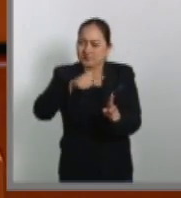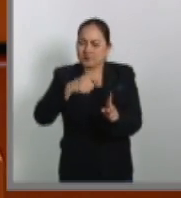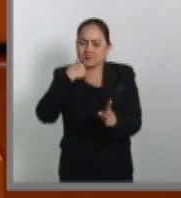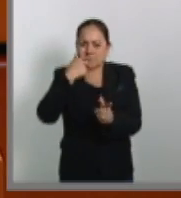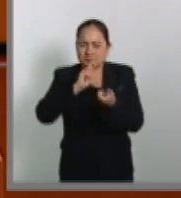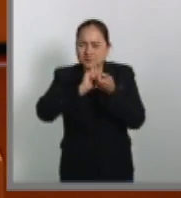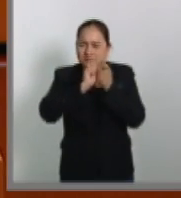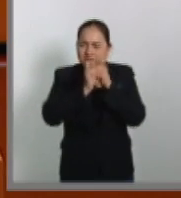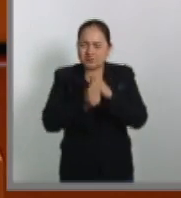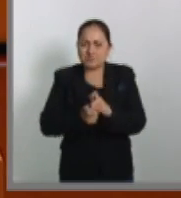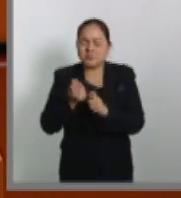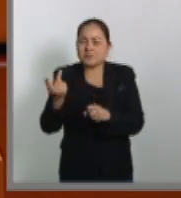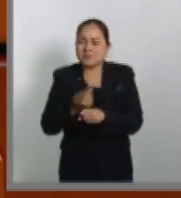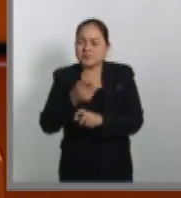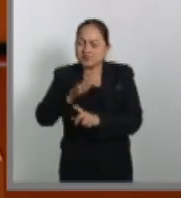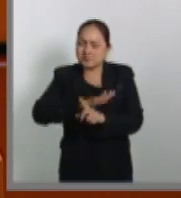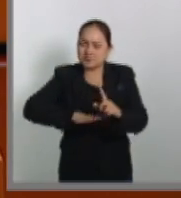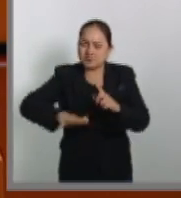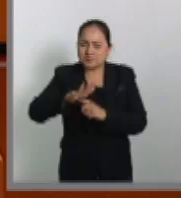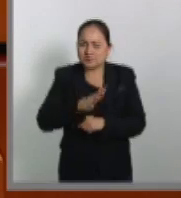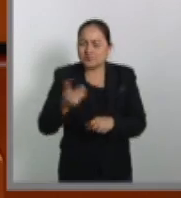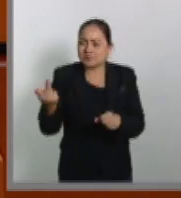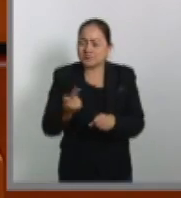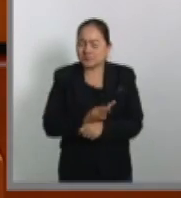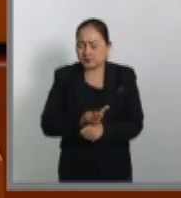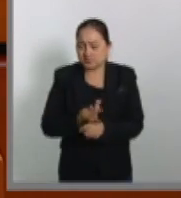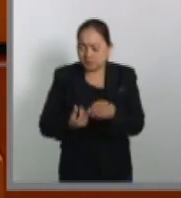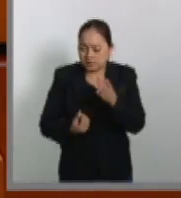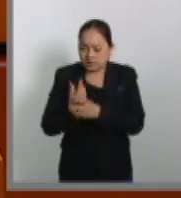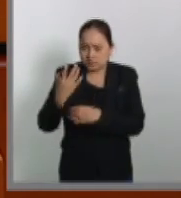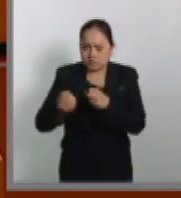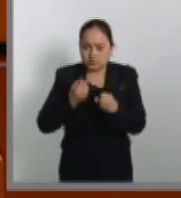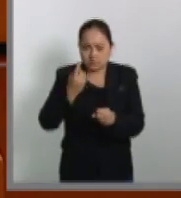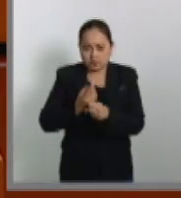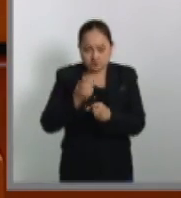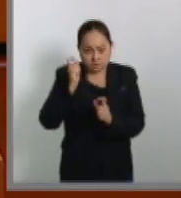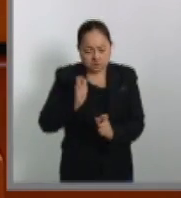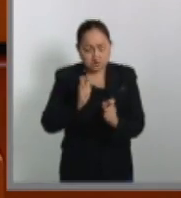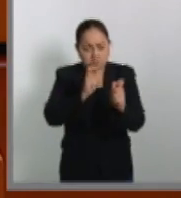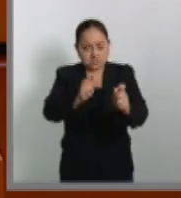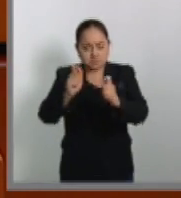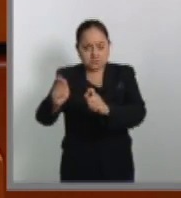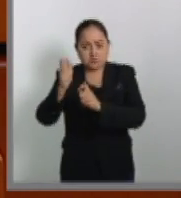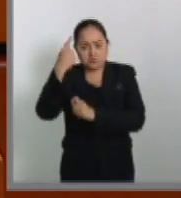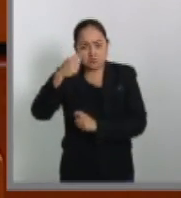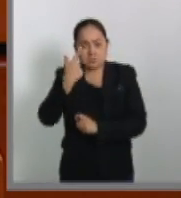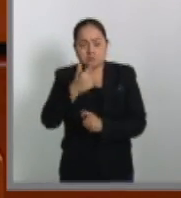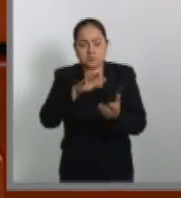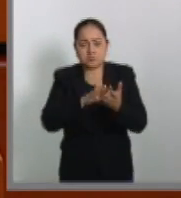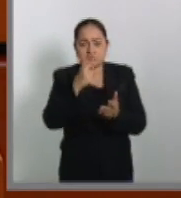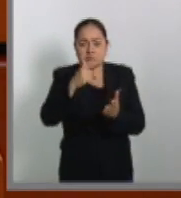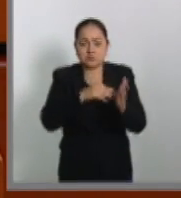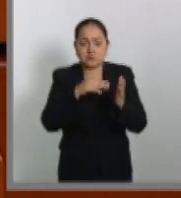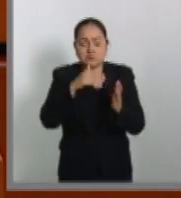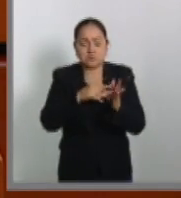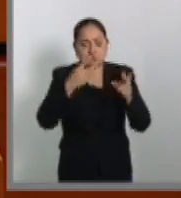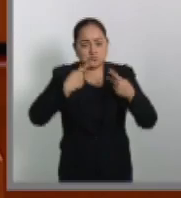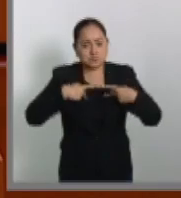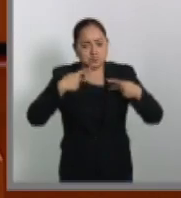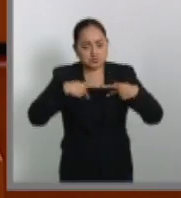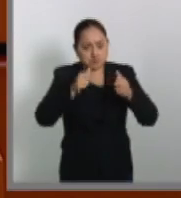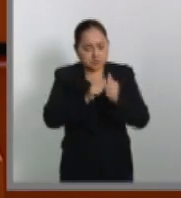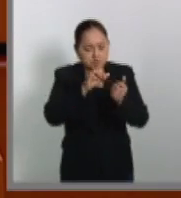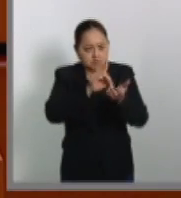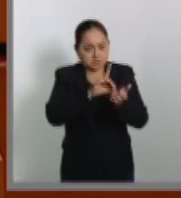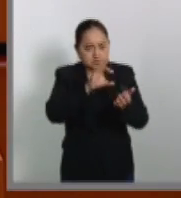transformar la realidad y dar nuevas opciones y oportunidades a las 7.7 millones de personas